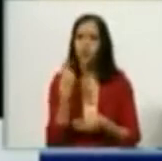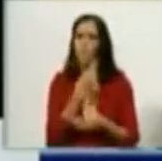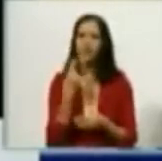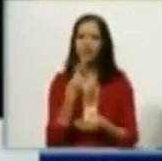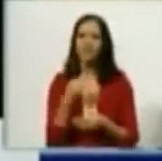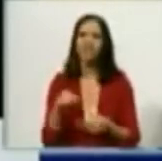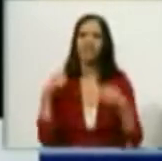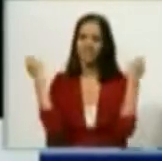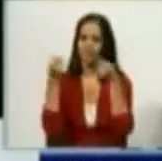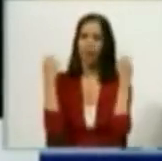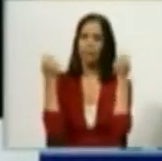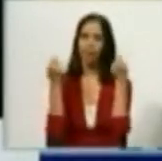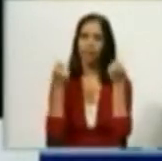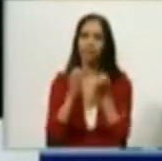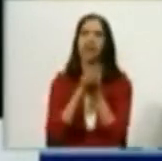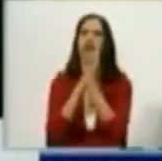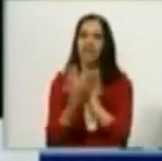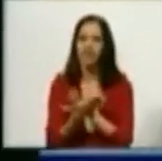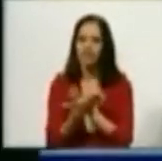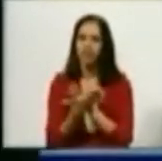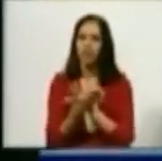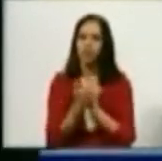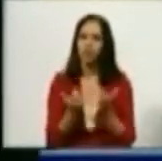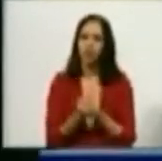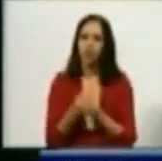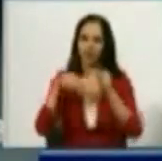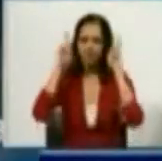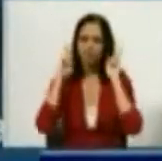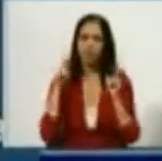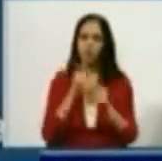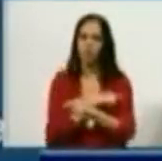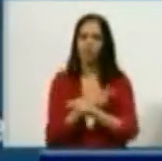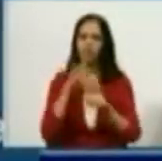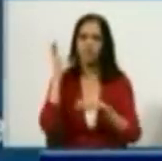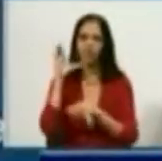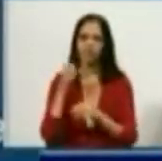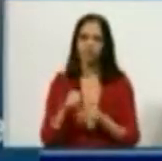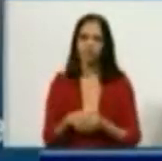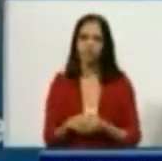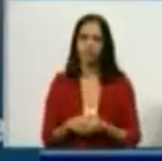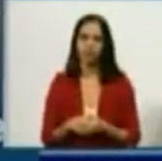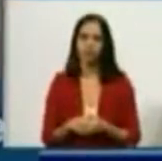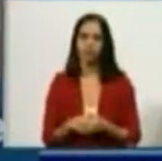Lamento acabar con la impunidad de los poderosos en este país